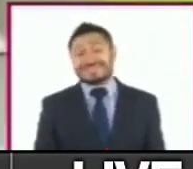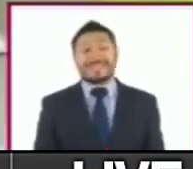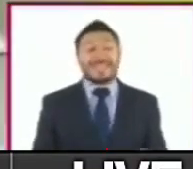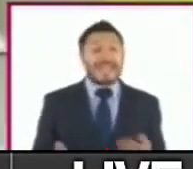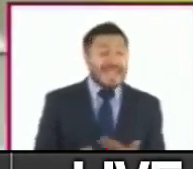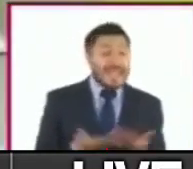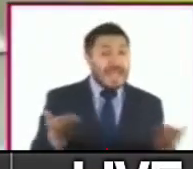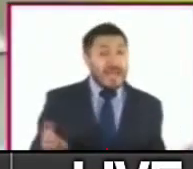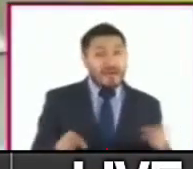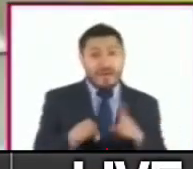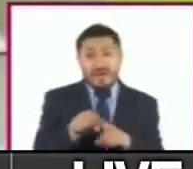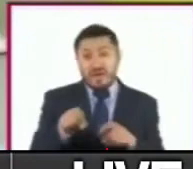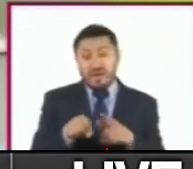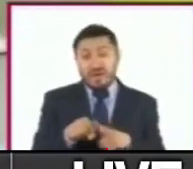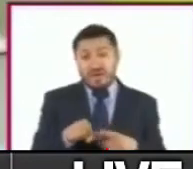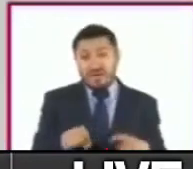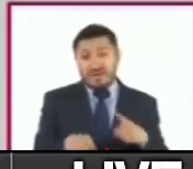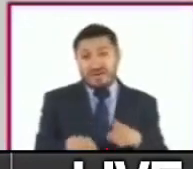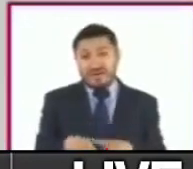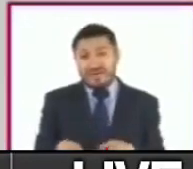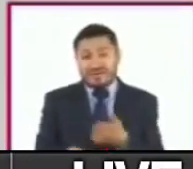Casilla color amarillo.